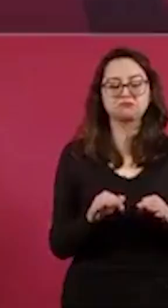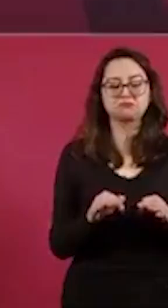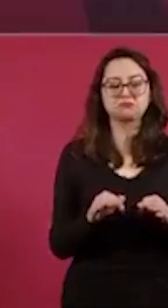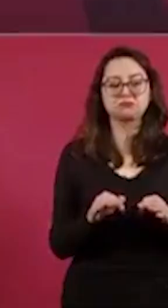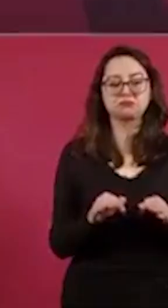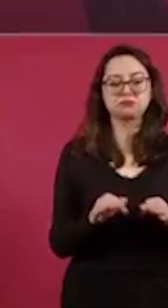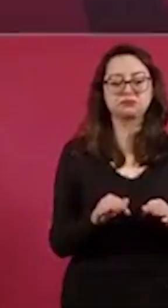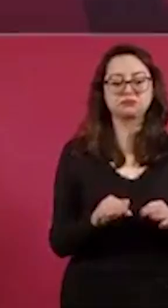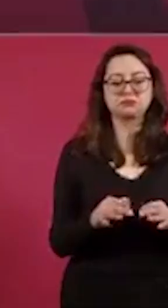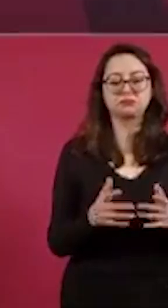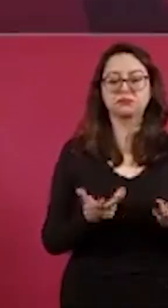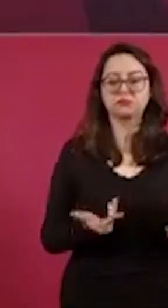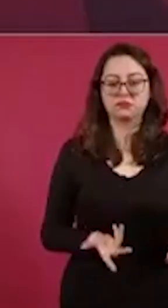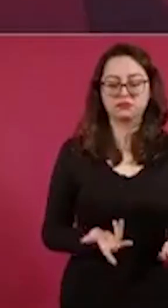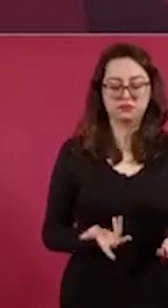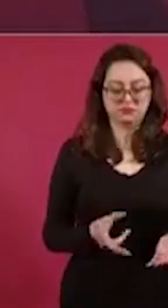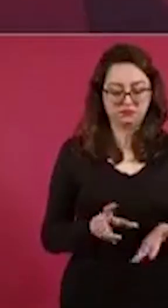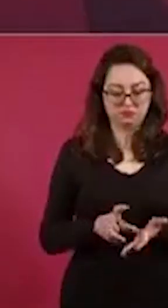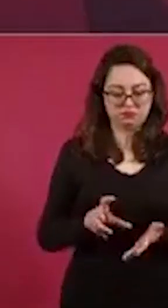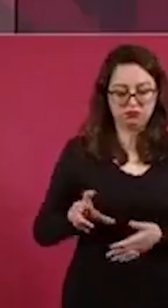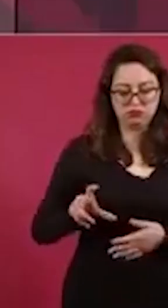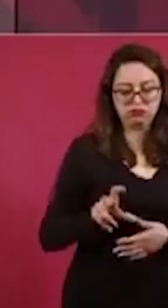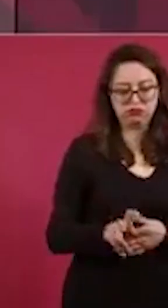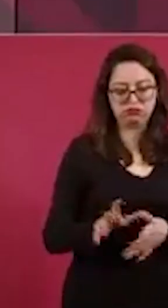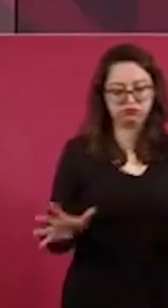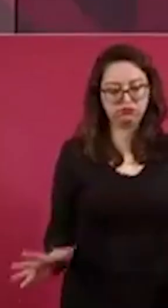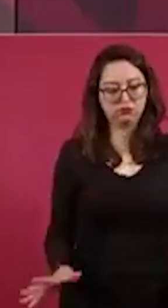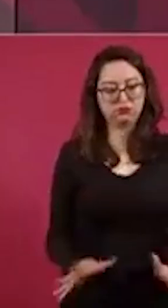que invierte en beneficio de México.